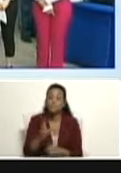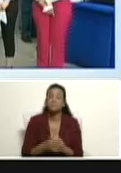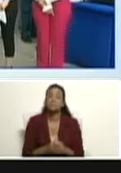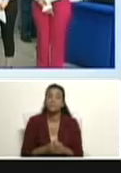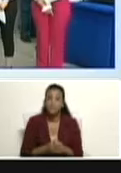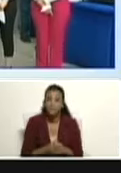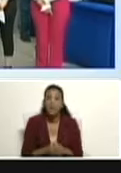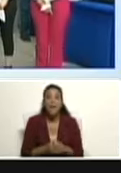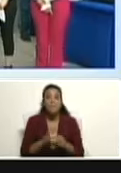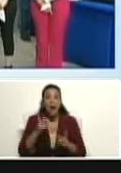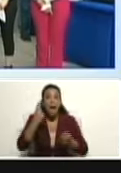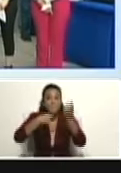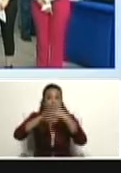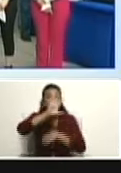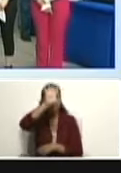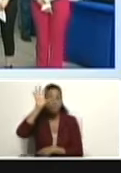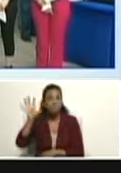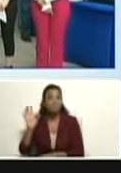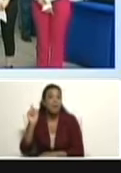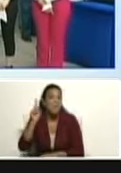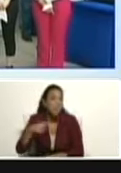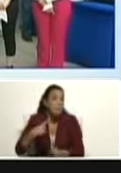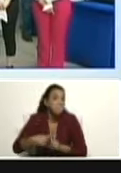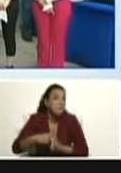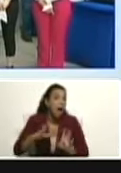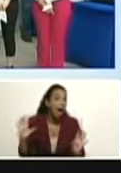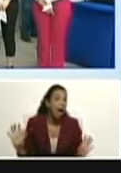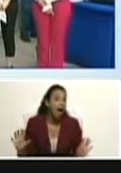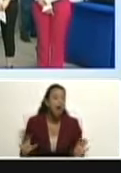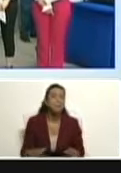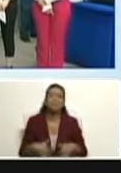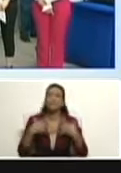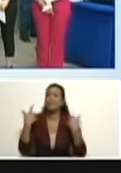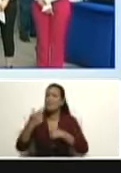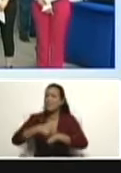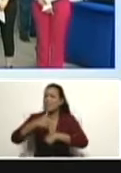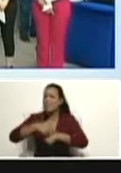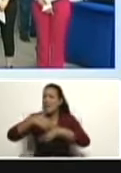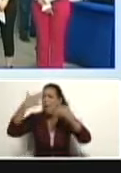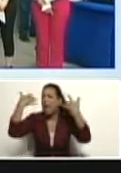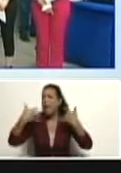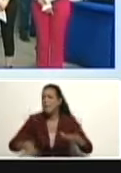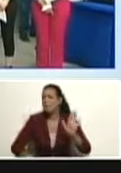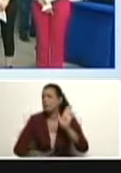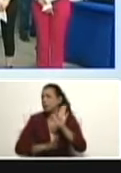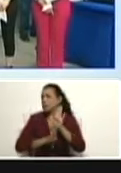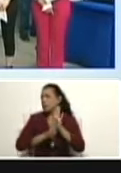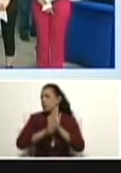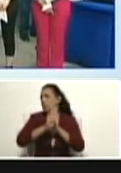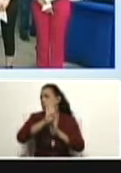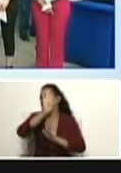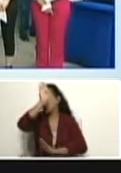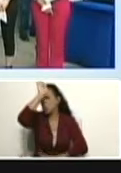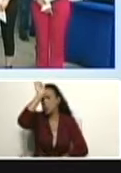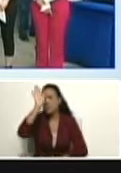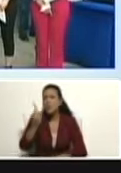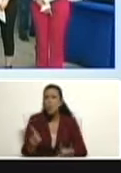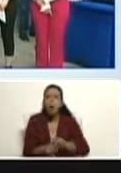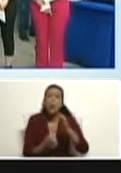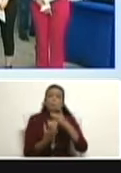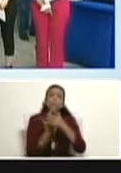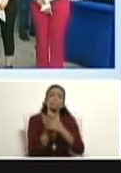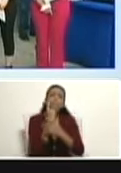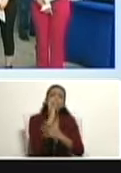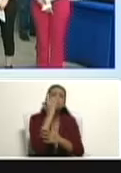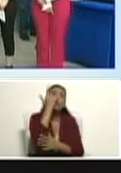y para la exportación inclusive. Lo que viene es un tiempo de reverdecer de la tecnología,